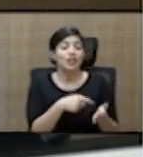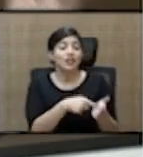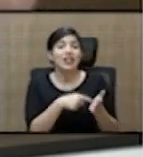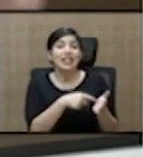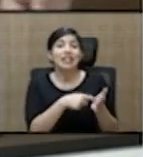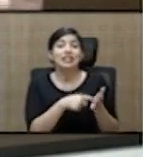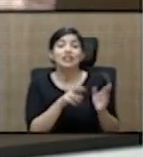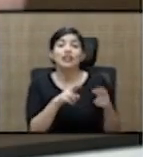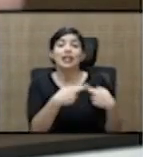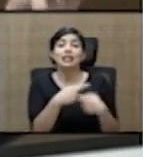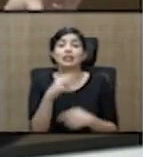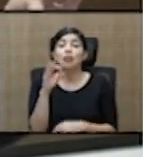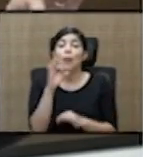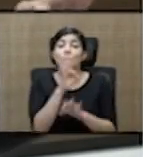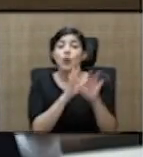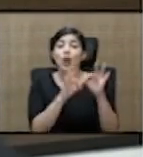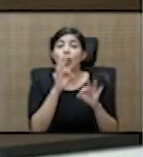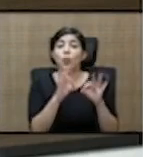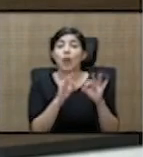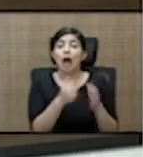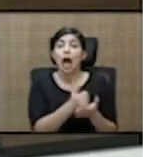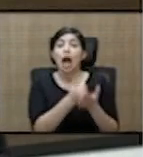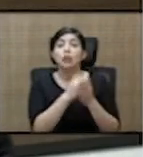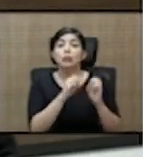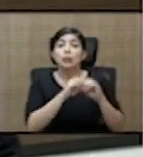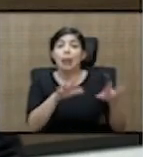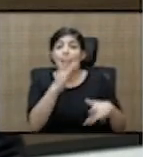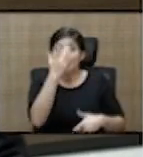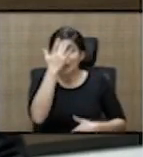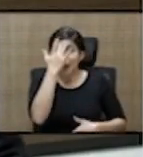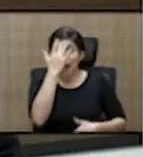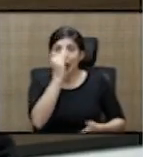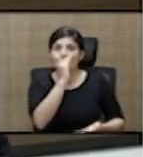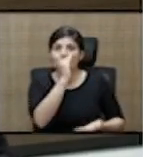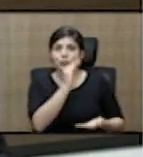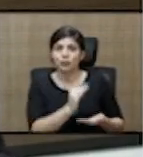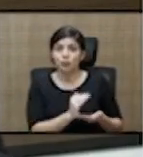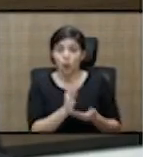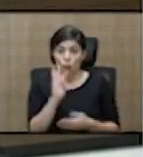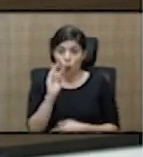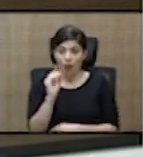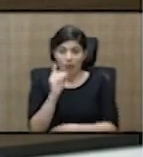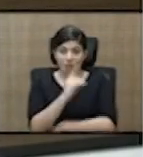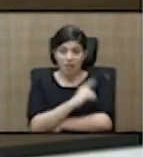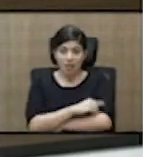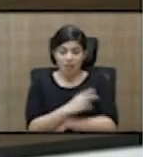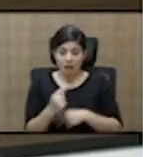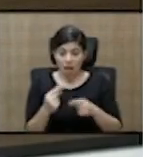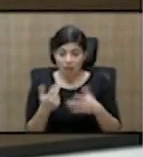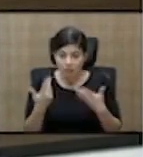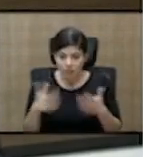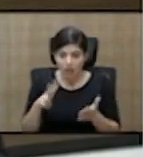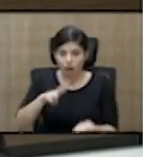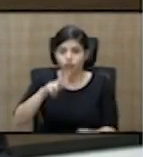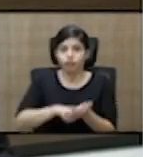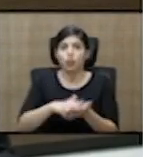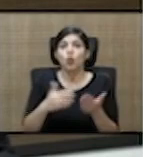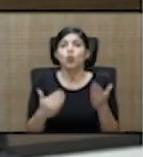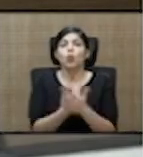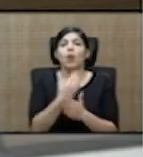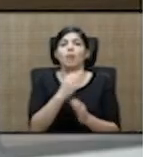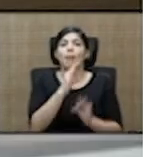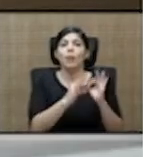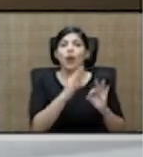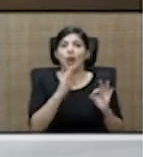bajos. Por supuesto, en términos generales hay que señalar, me parece a mí, algunos elementos que llamaron la atención.